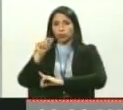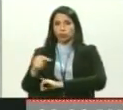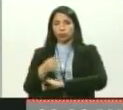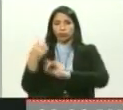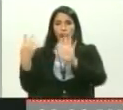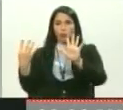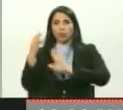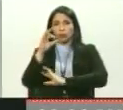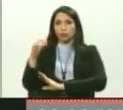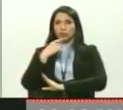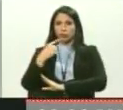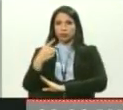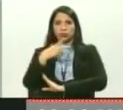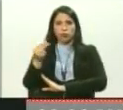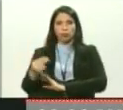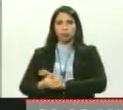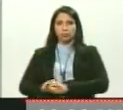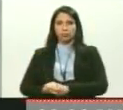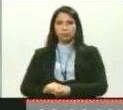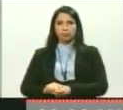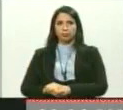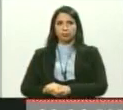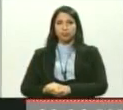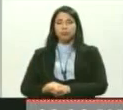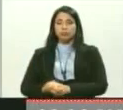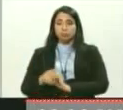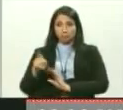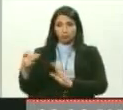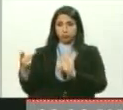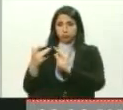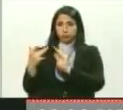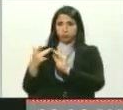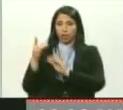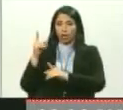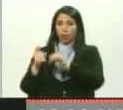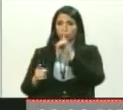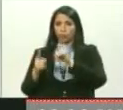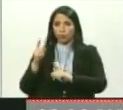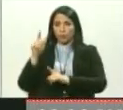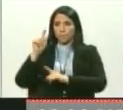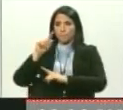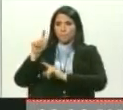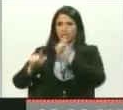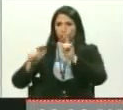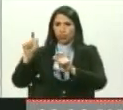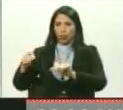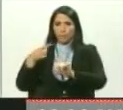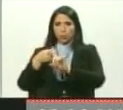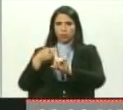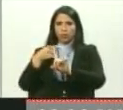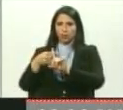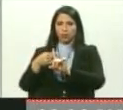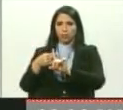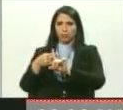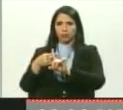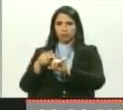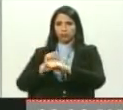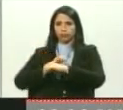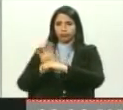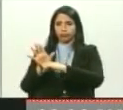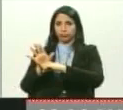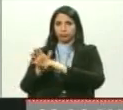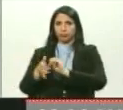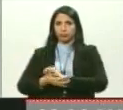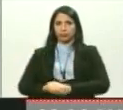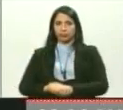98.9% dice que no. ¿Has tenido contacto con alguna persona positivo al